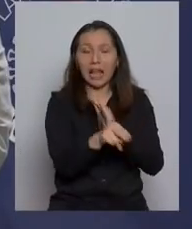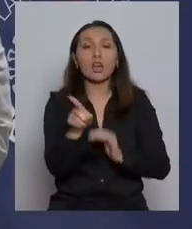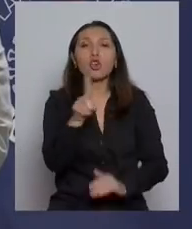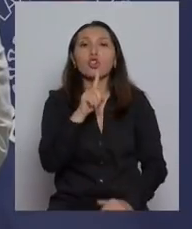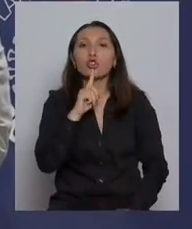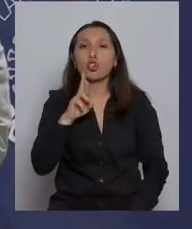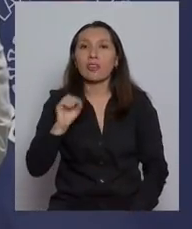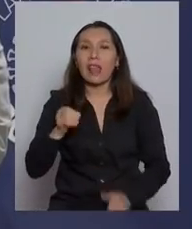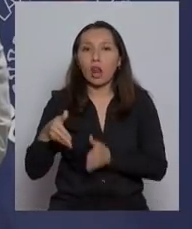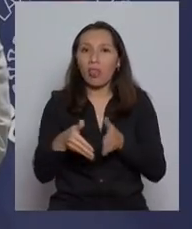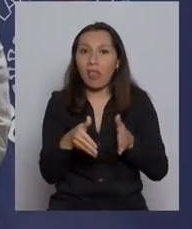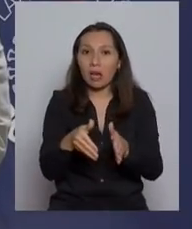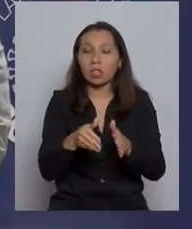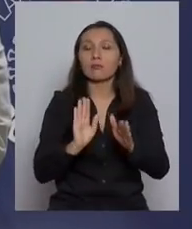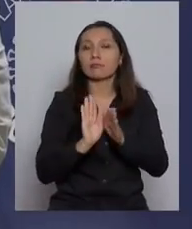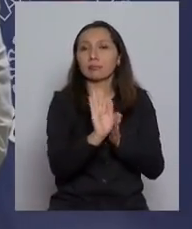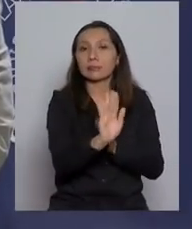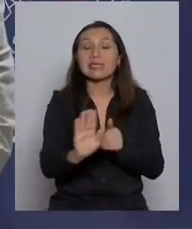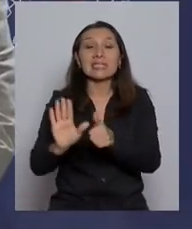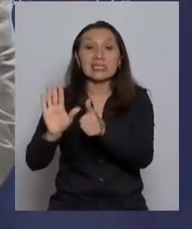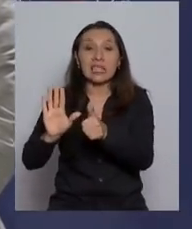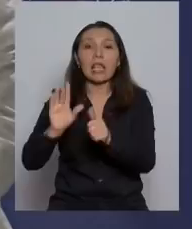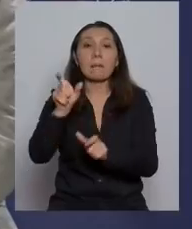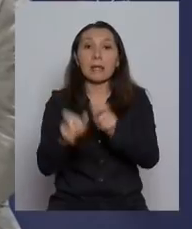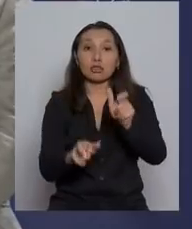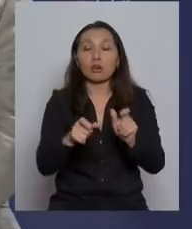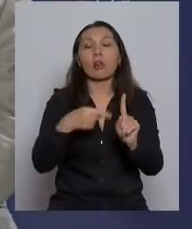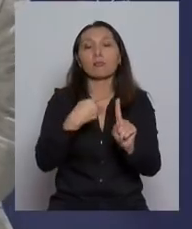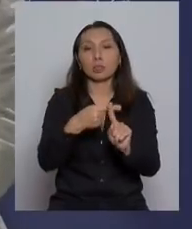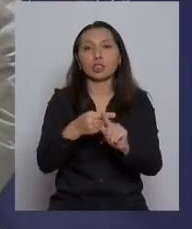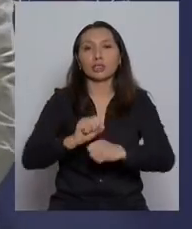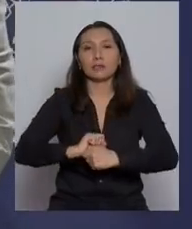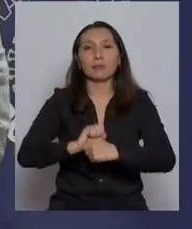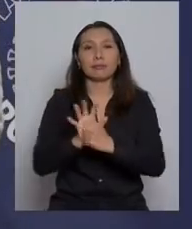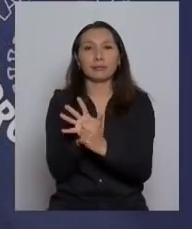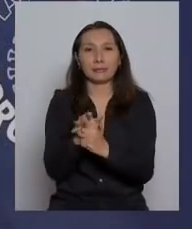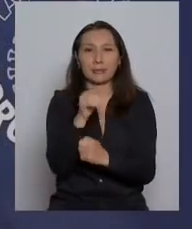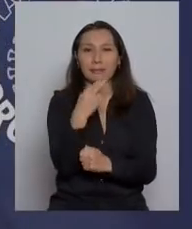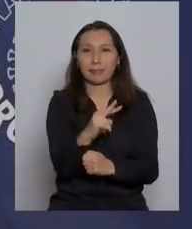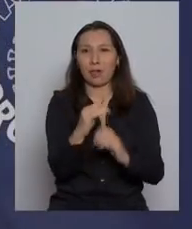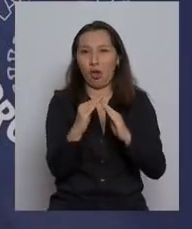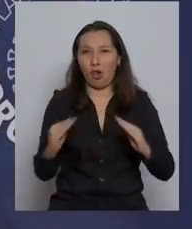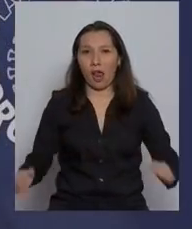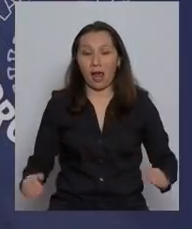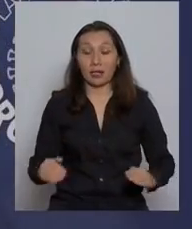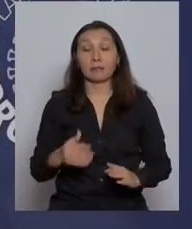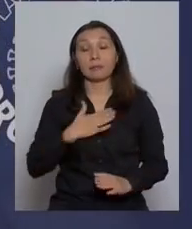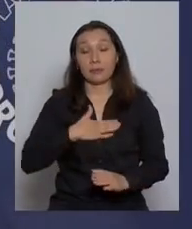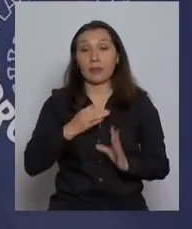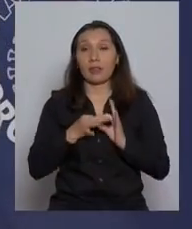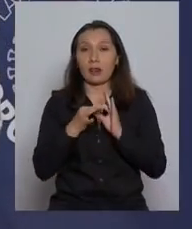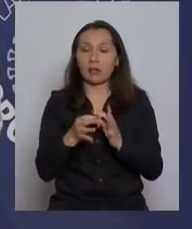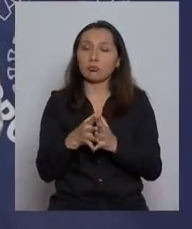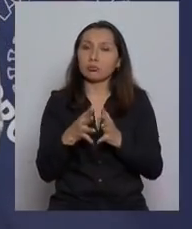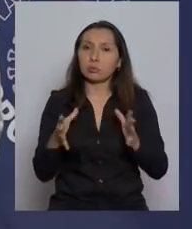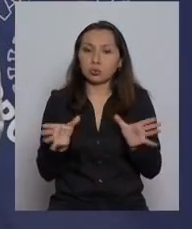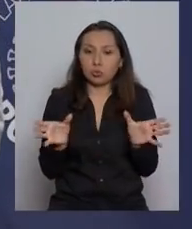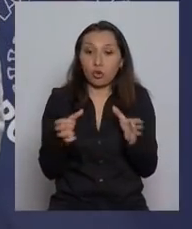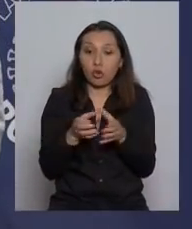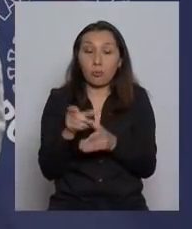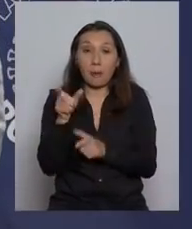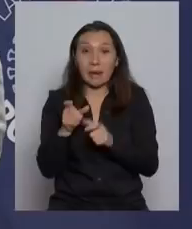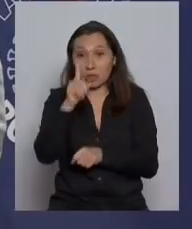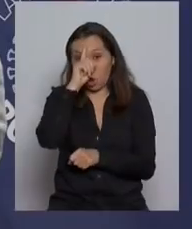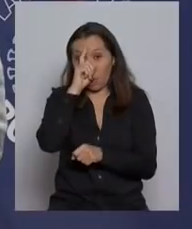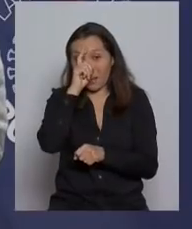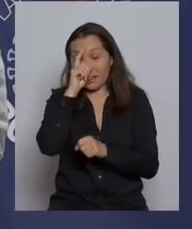Sotero del Río y 6 casos positivos. Y quiero agradecer fuertemente a los equipos de